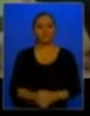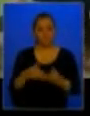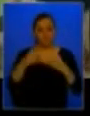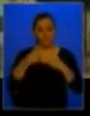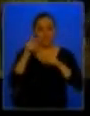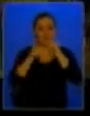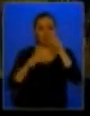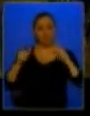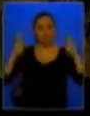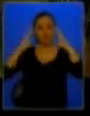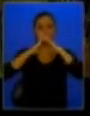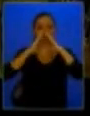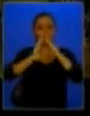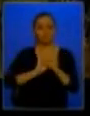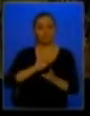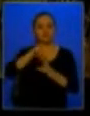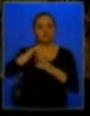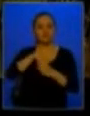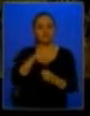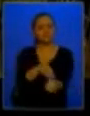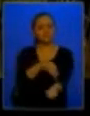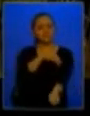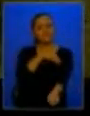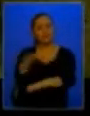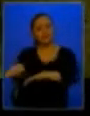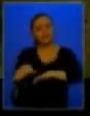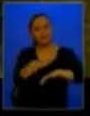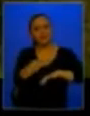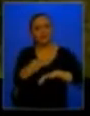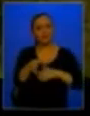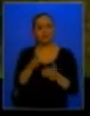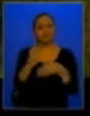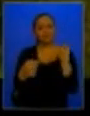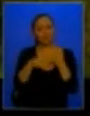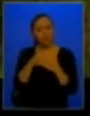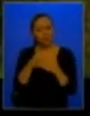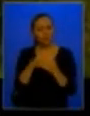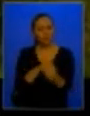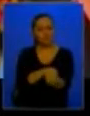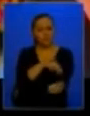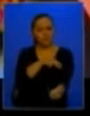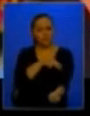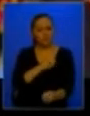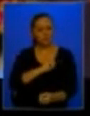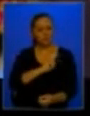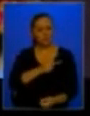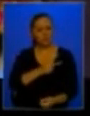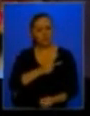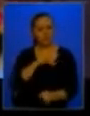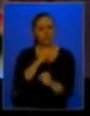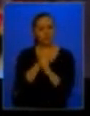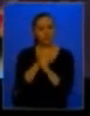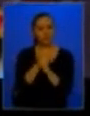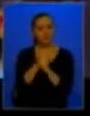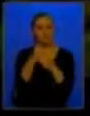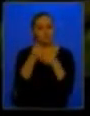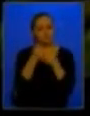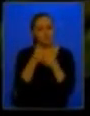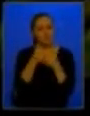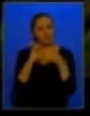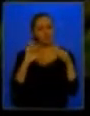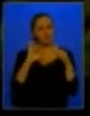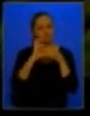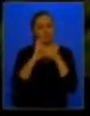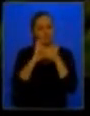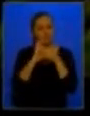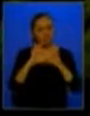esta parroquia no abandonan su tradición agrícola, sus costumbres, su vocación trabajadora, su apego a la